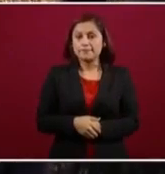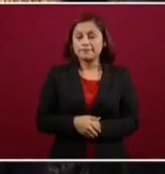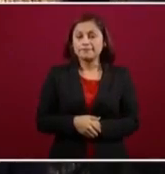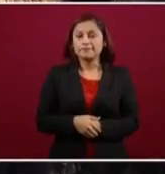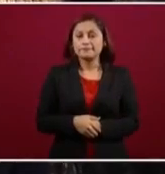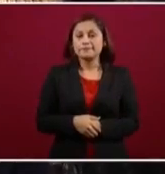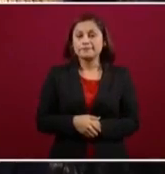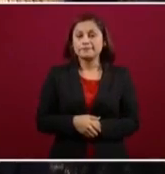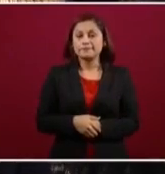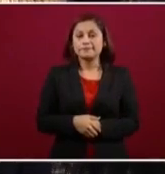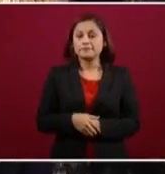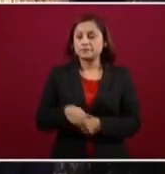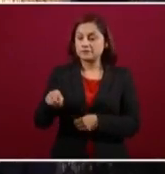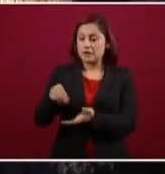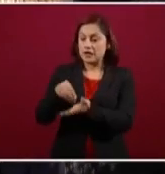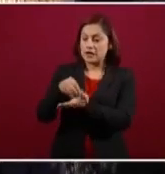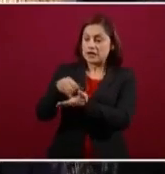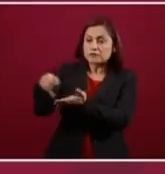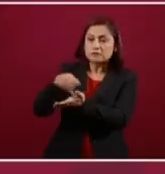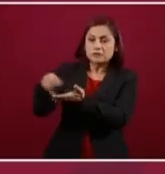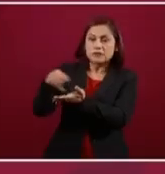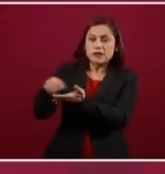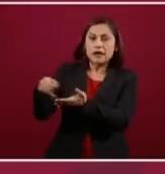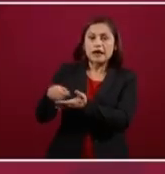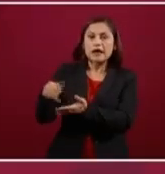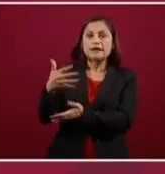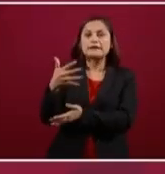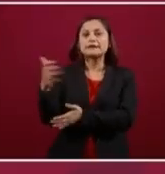se siembran 500,000 hectáreas,